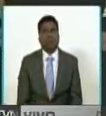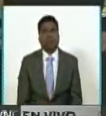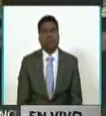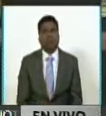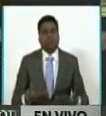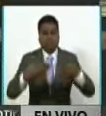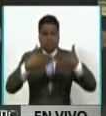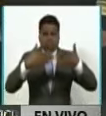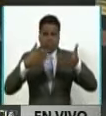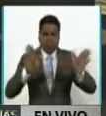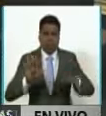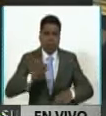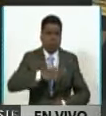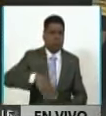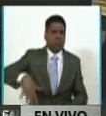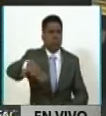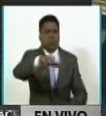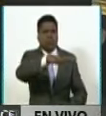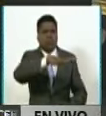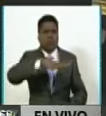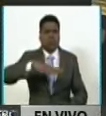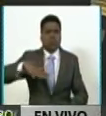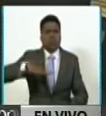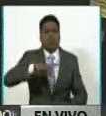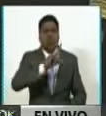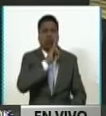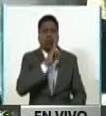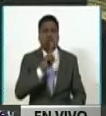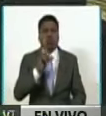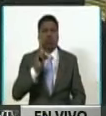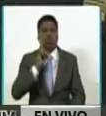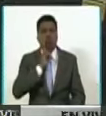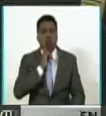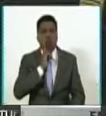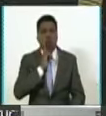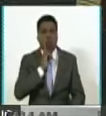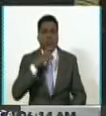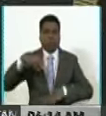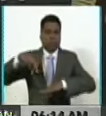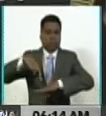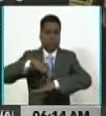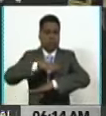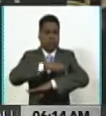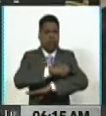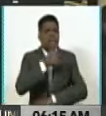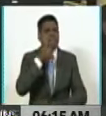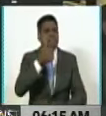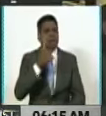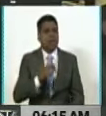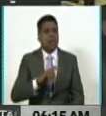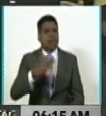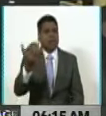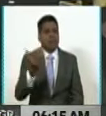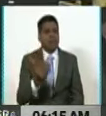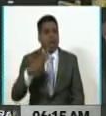inaugurando una plaza, un paseo en honor a su nombre, a Paula Correa, que nos trajo a ese